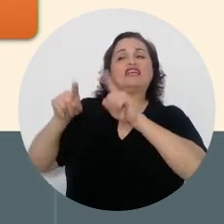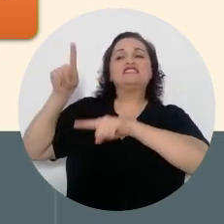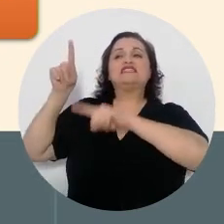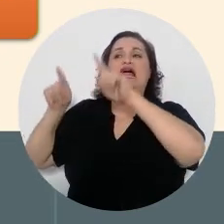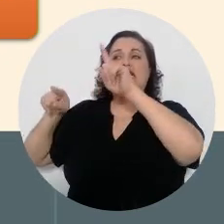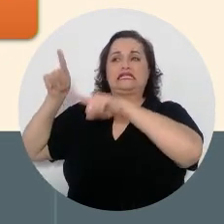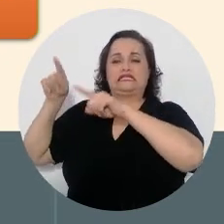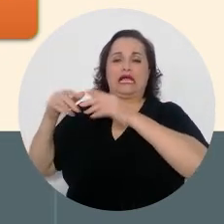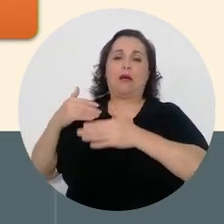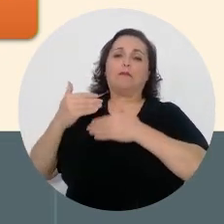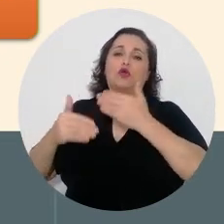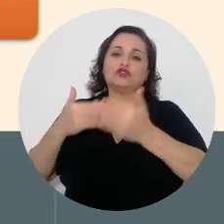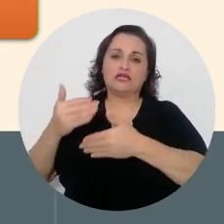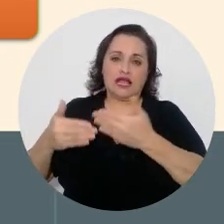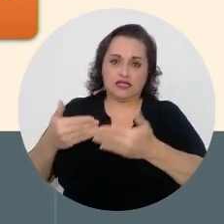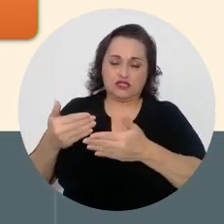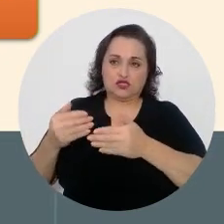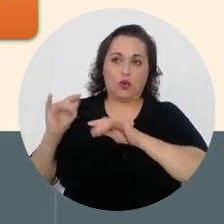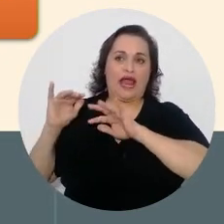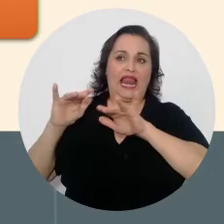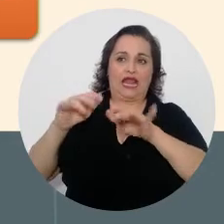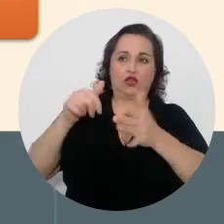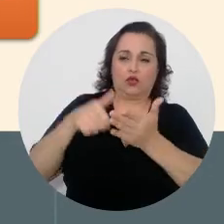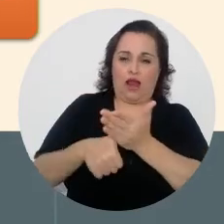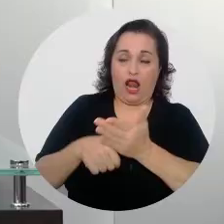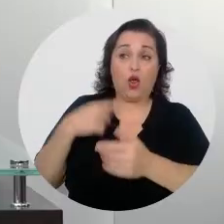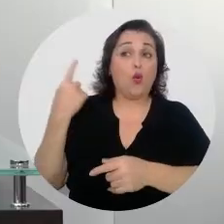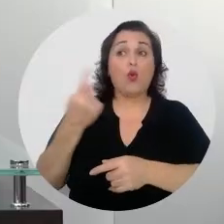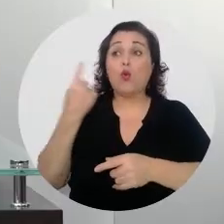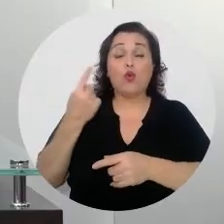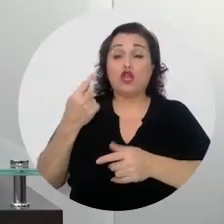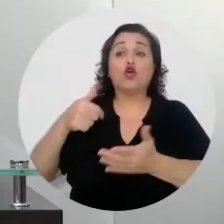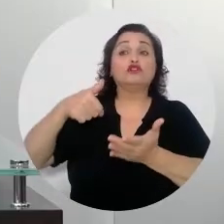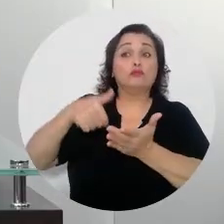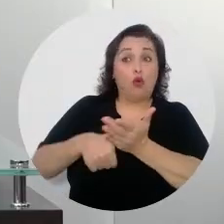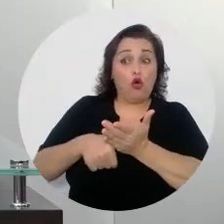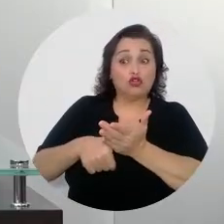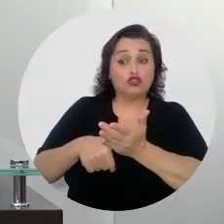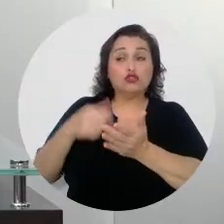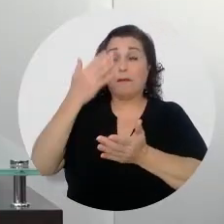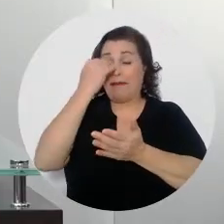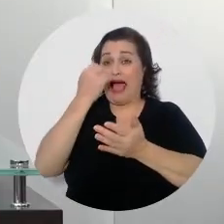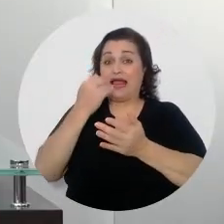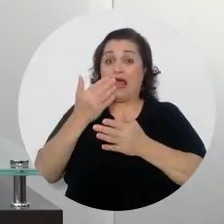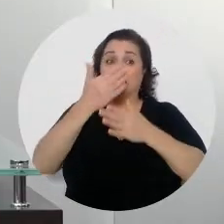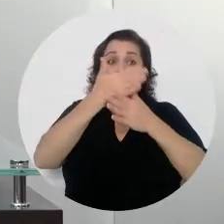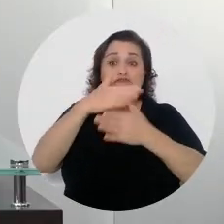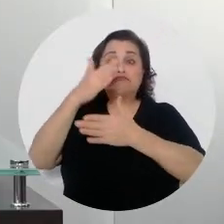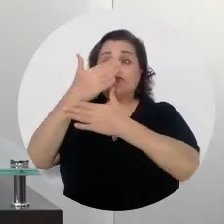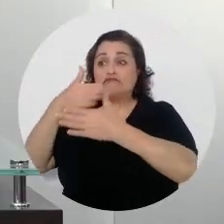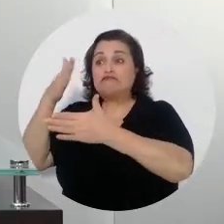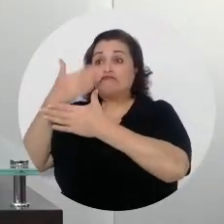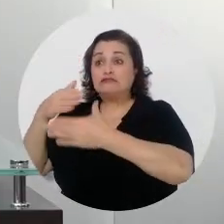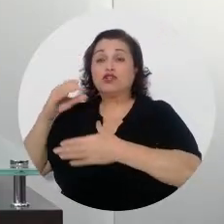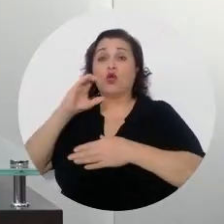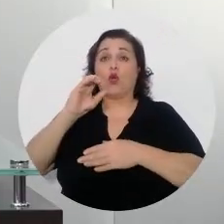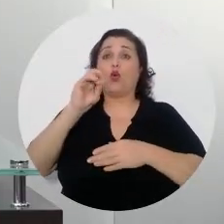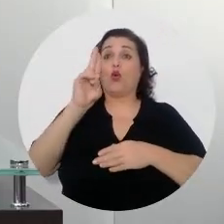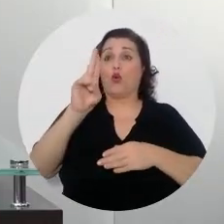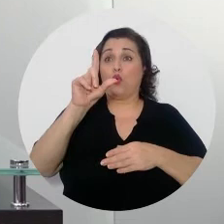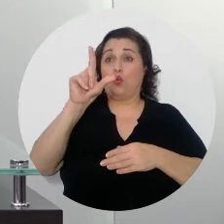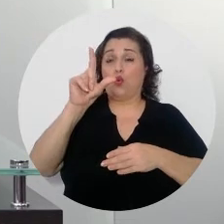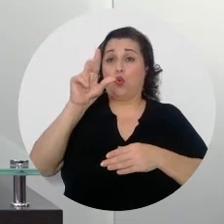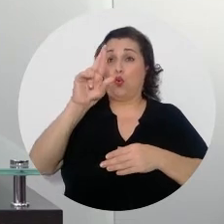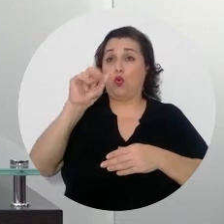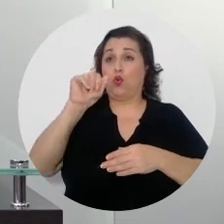una estadística del proceso electoral. Los únicos votos que se van a tomar en cuenta para distribuir los